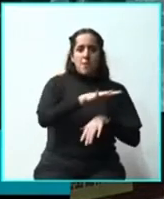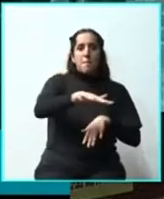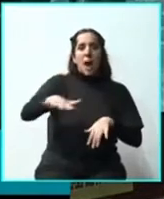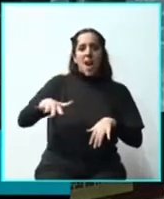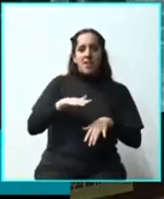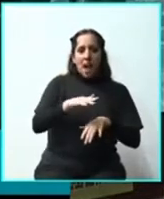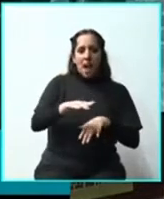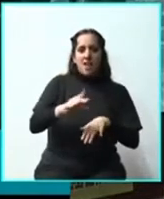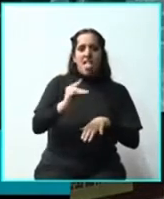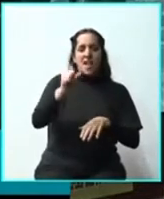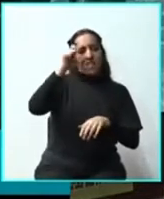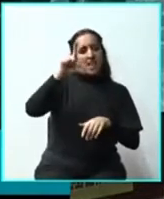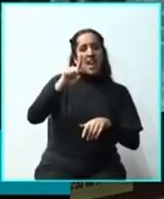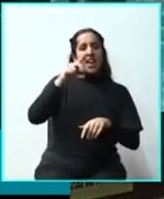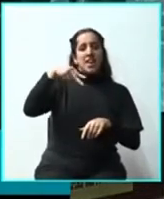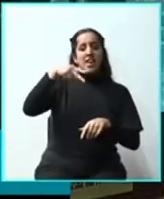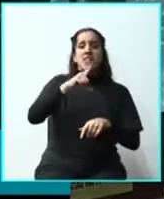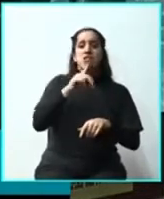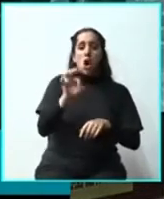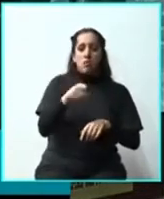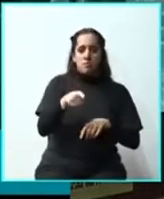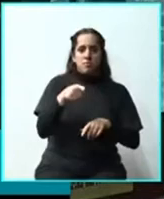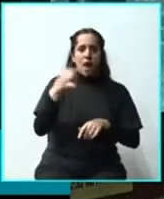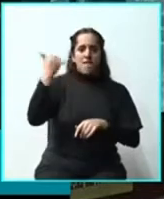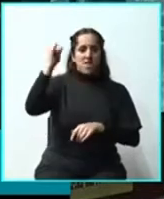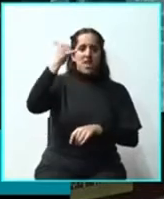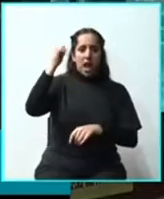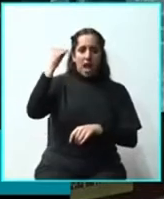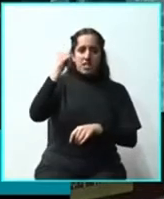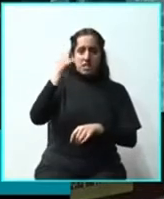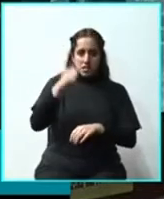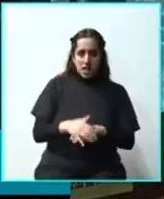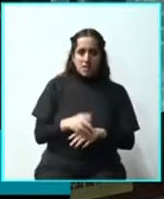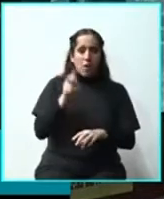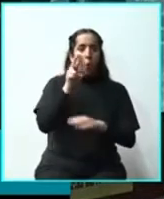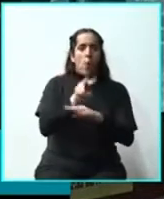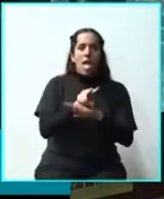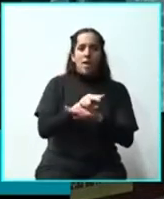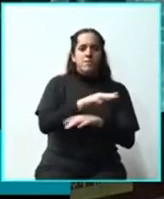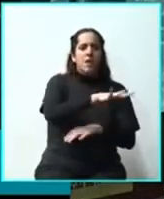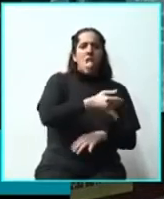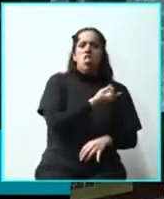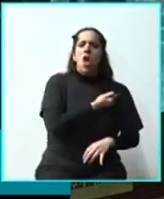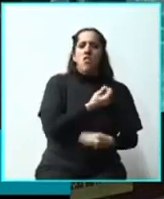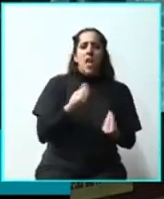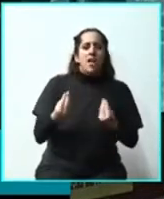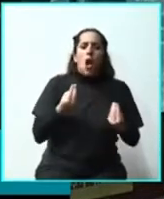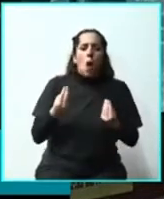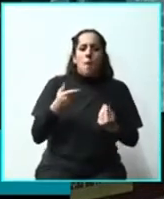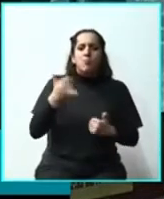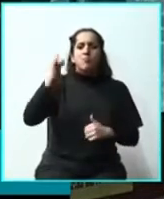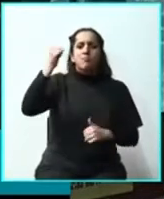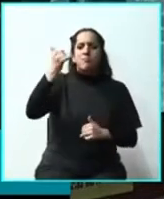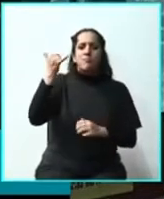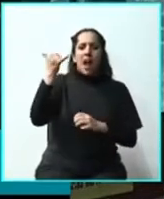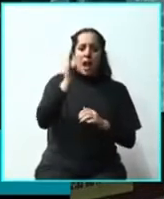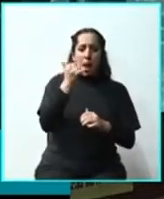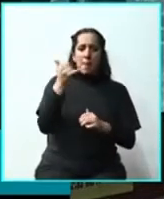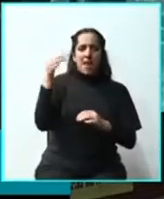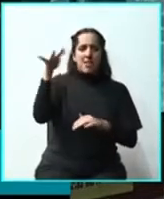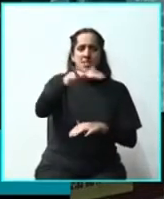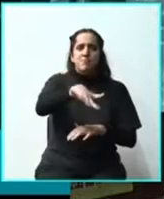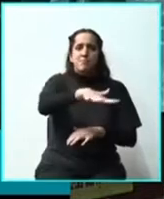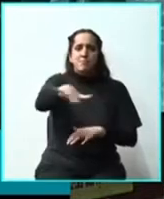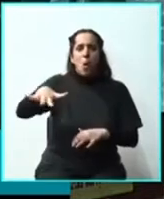la instalación del sistema de videovigilancia, o sea, dónde y cómo se colocan y se instalan las